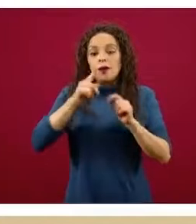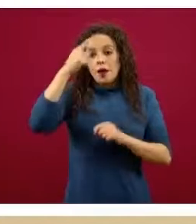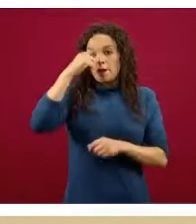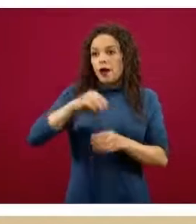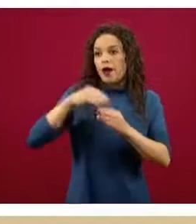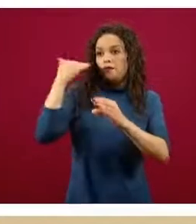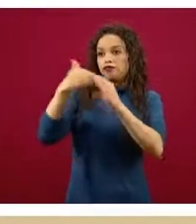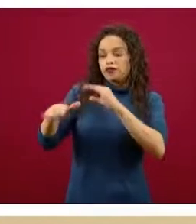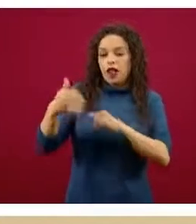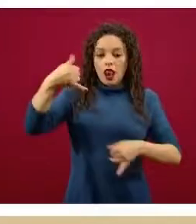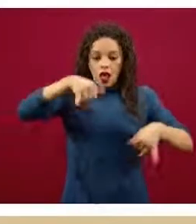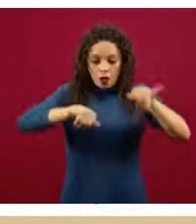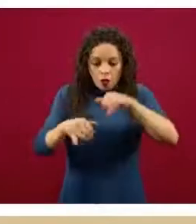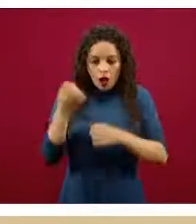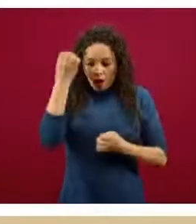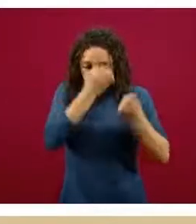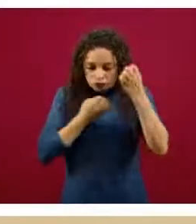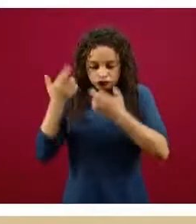análisis del mismo.